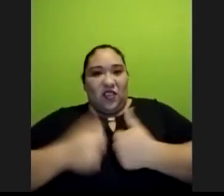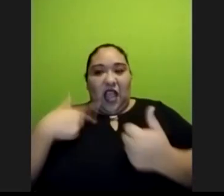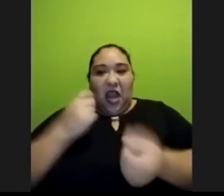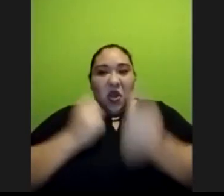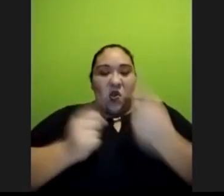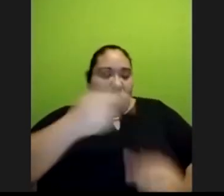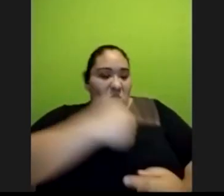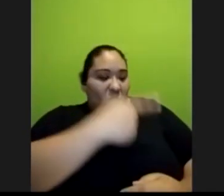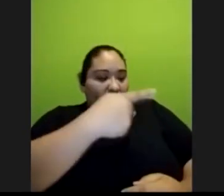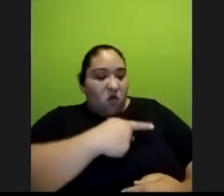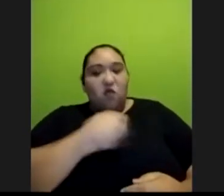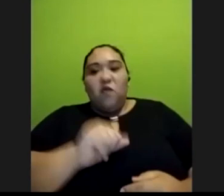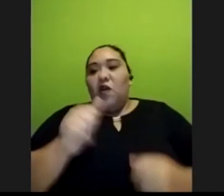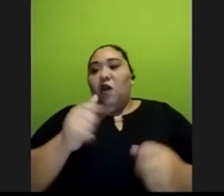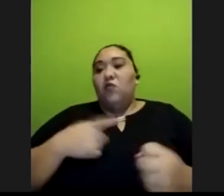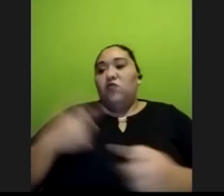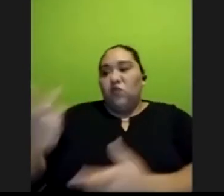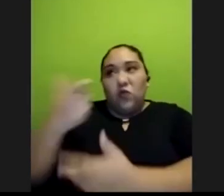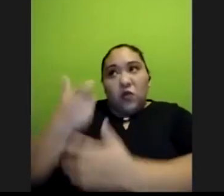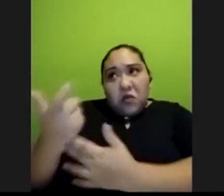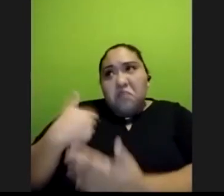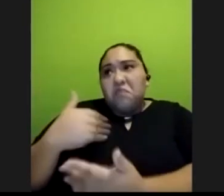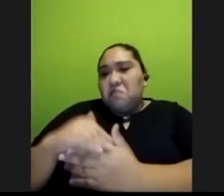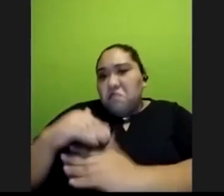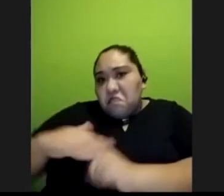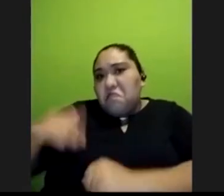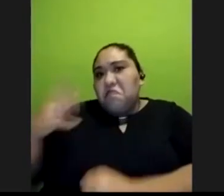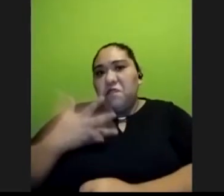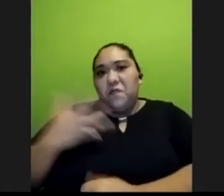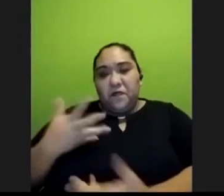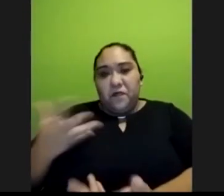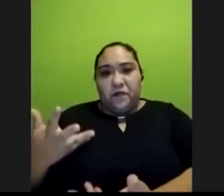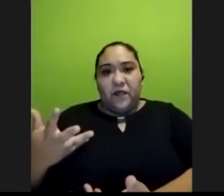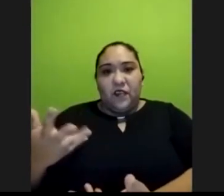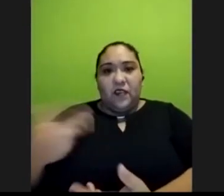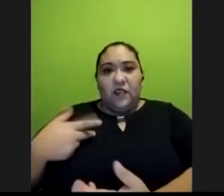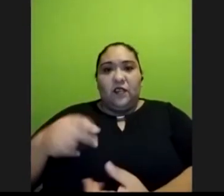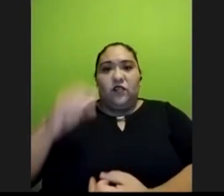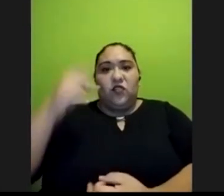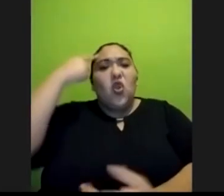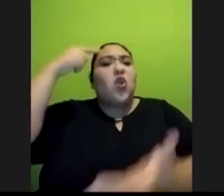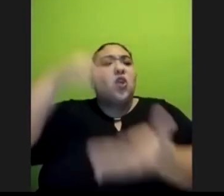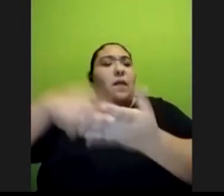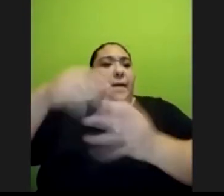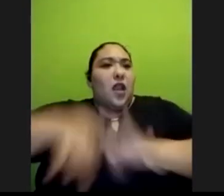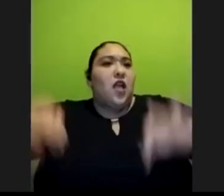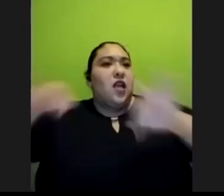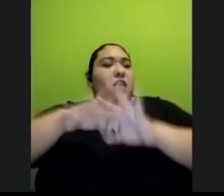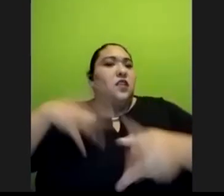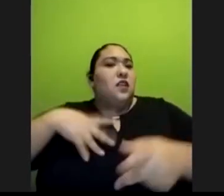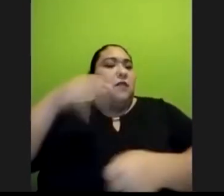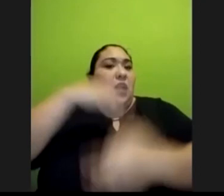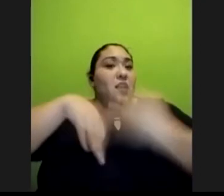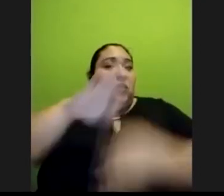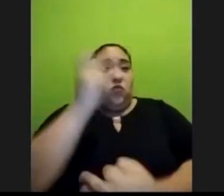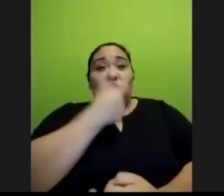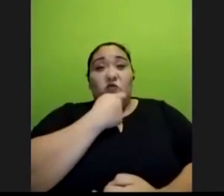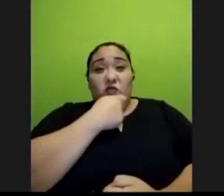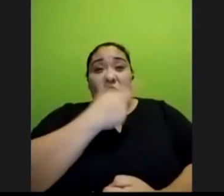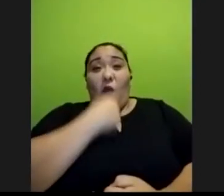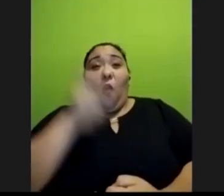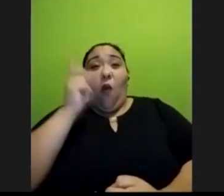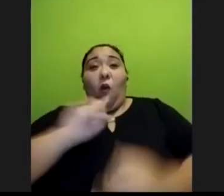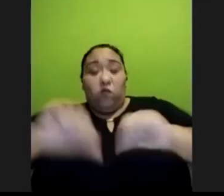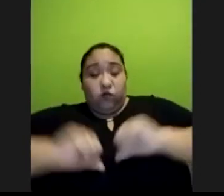Entonces, digamos, creo que para todos y todas las niñas, niños y adolescentes, lo que podemos saber es que, pues, están viviendo un